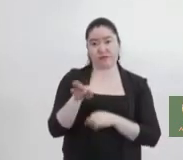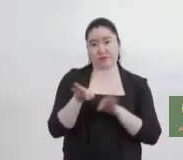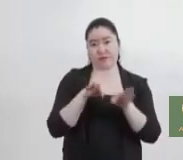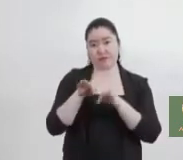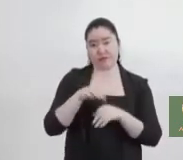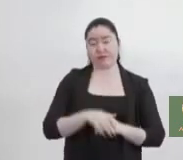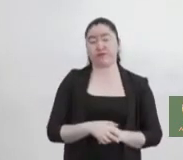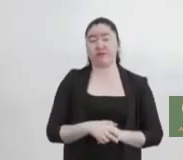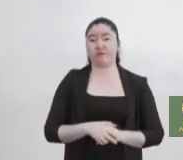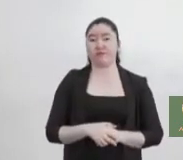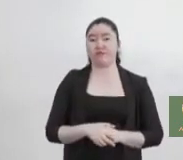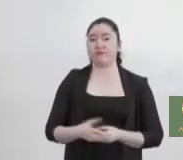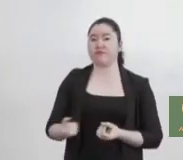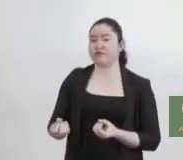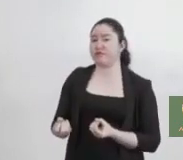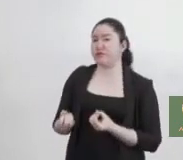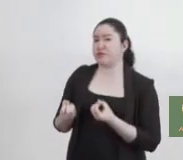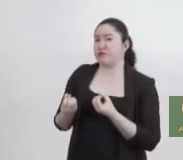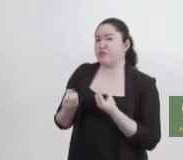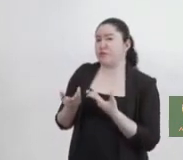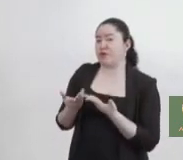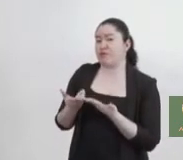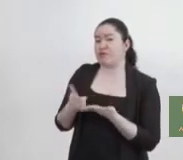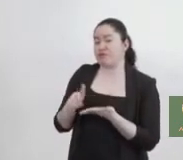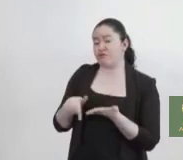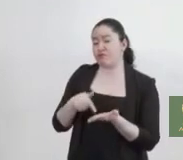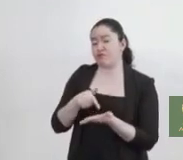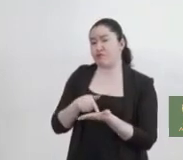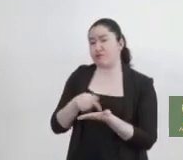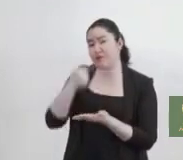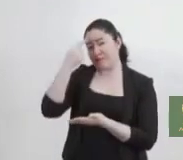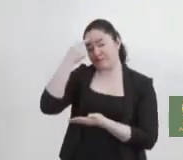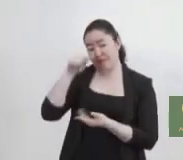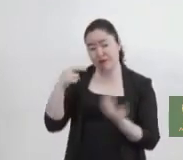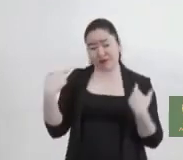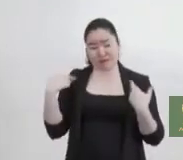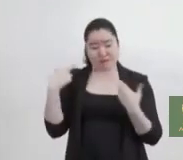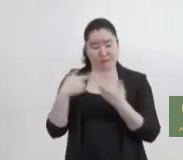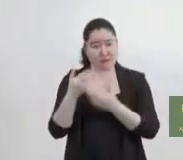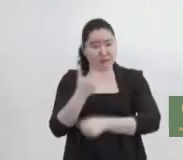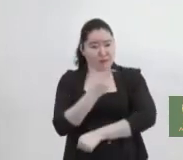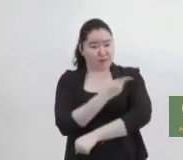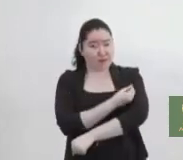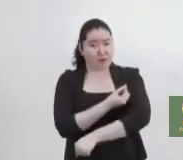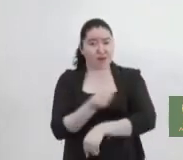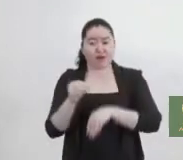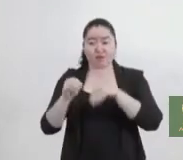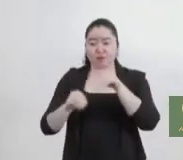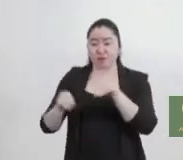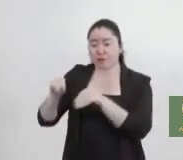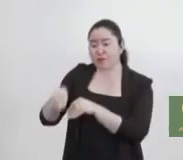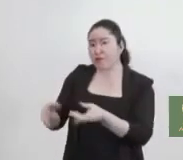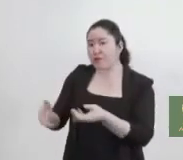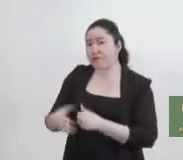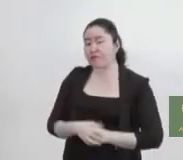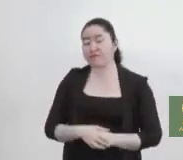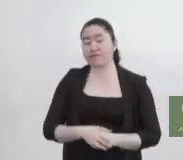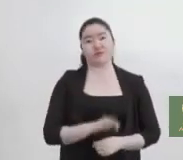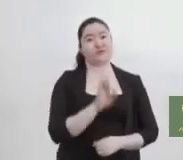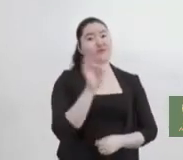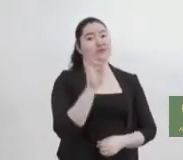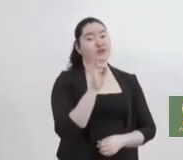módulos va a proponer instalar en la Ciudad de México para los profesores de la capital, doctor? Probablemente 8